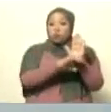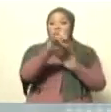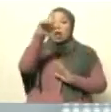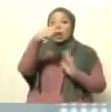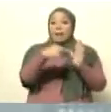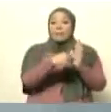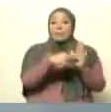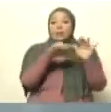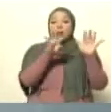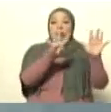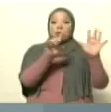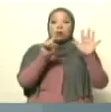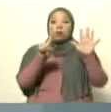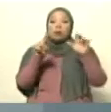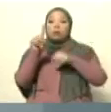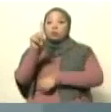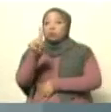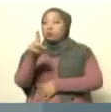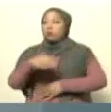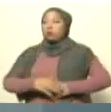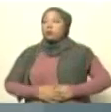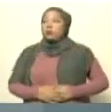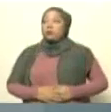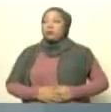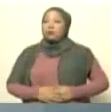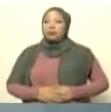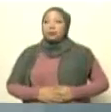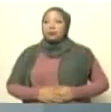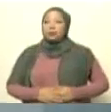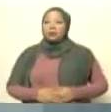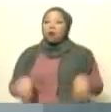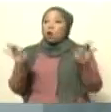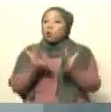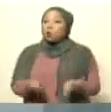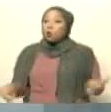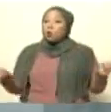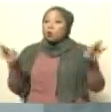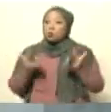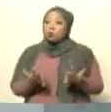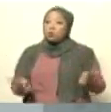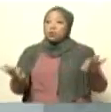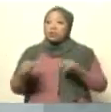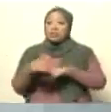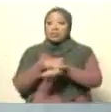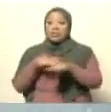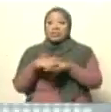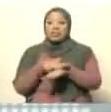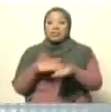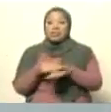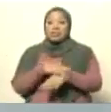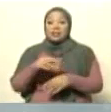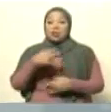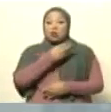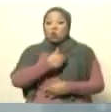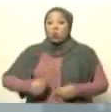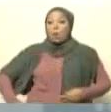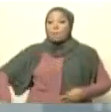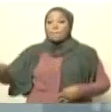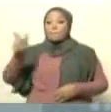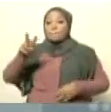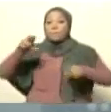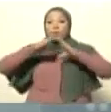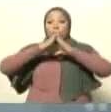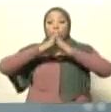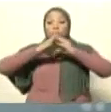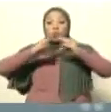constitución. La constitución que fue votada además por todos los venezolanos y aprobada por todos y